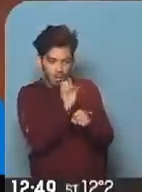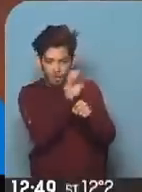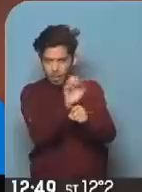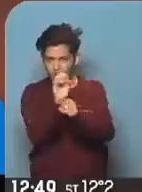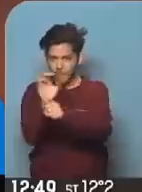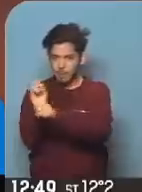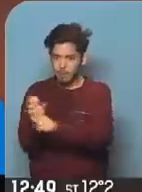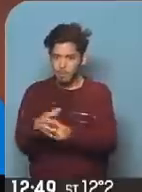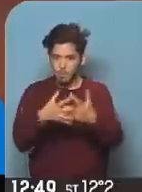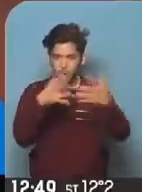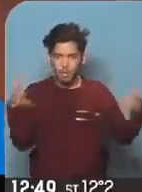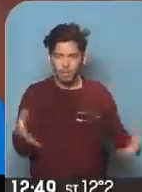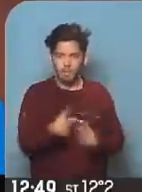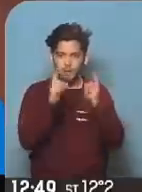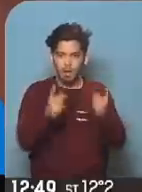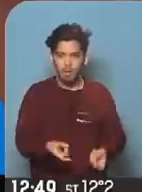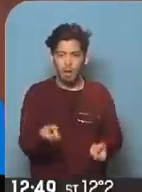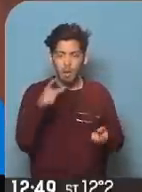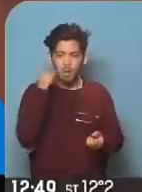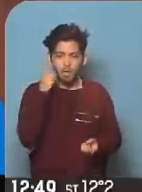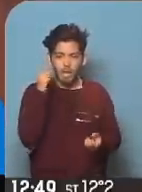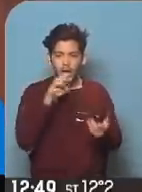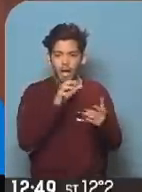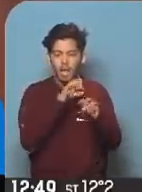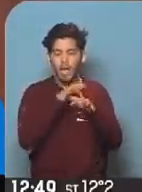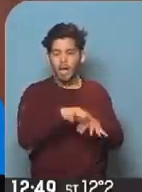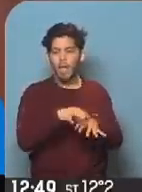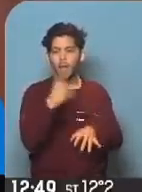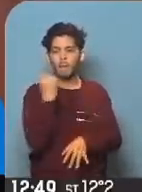pero también el WhatsApp se guía primero por